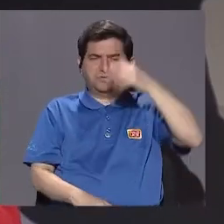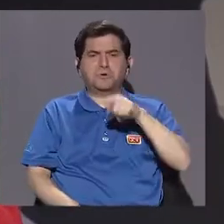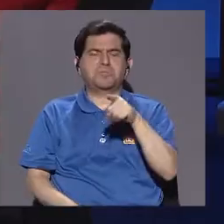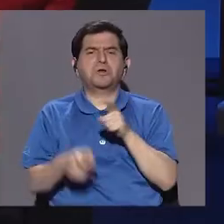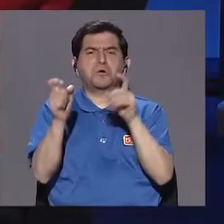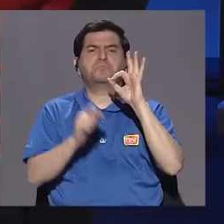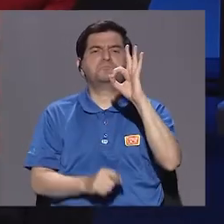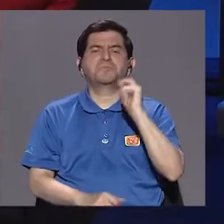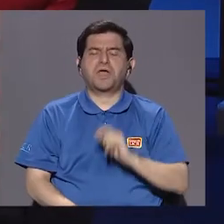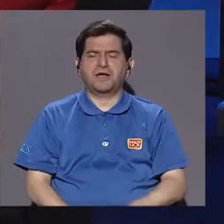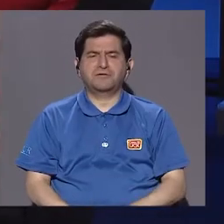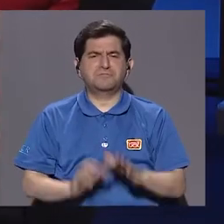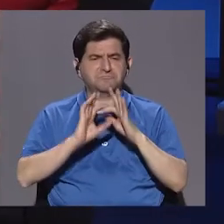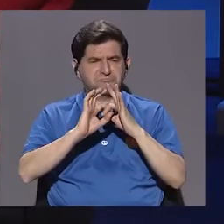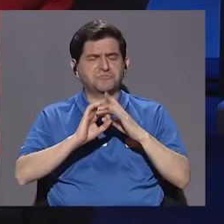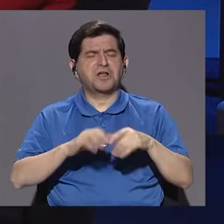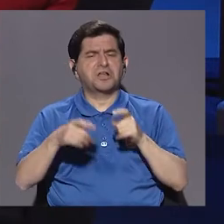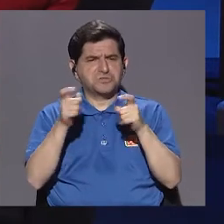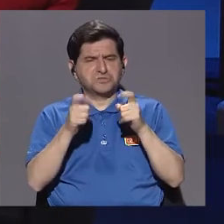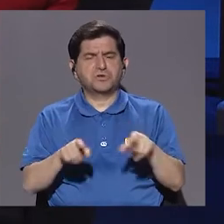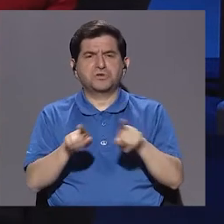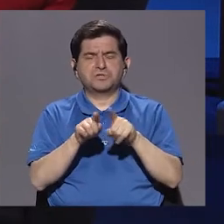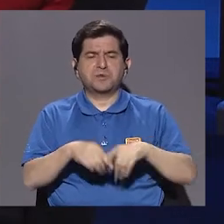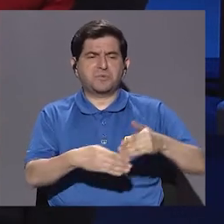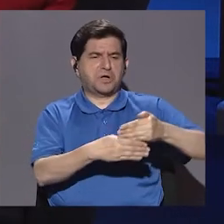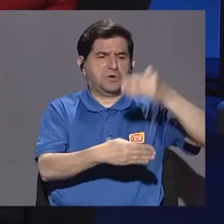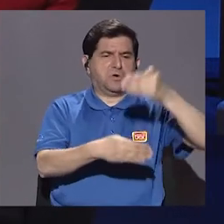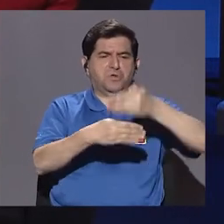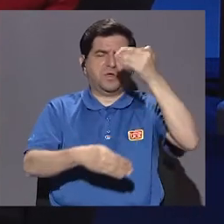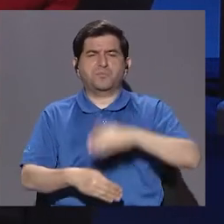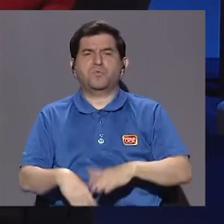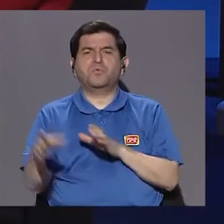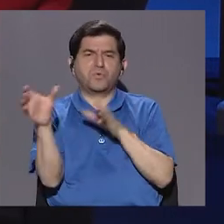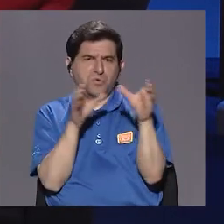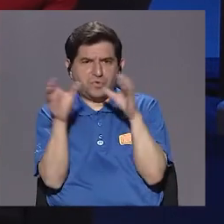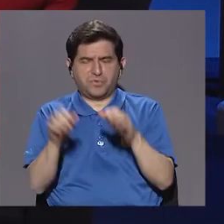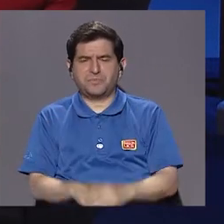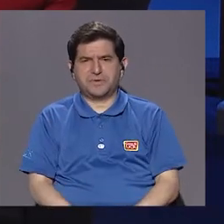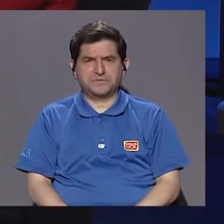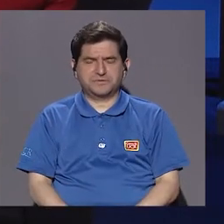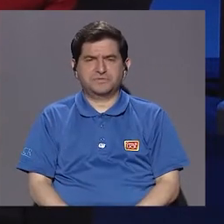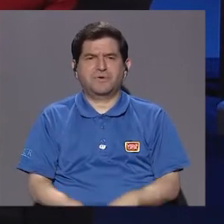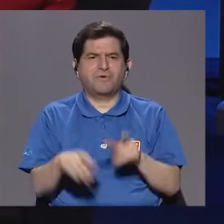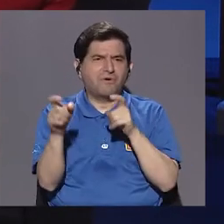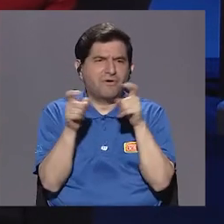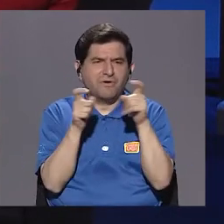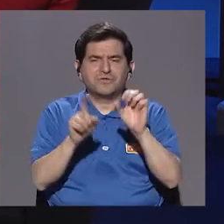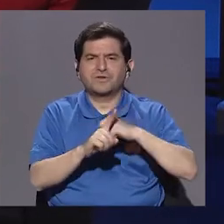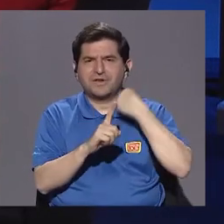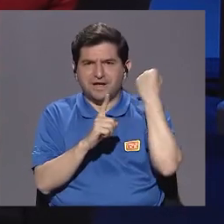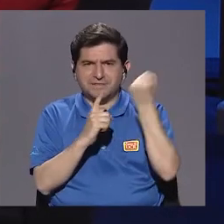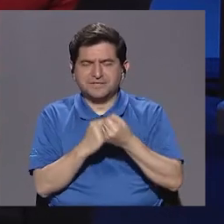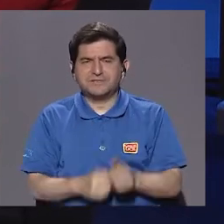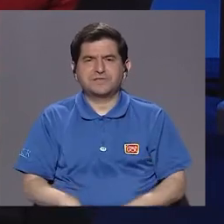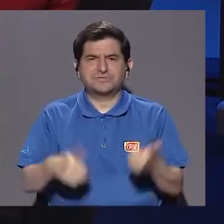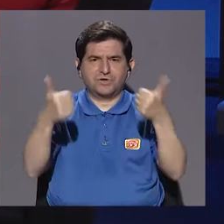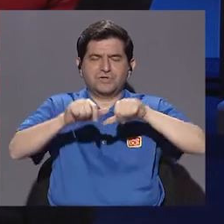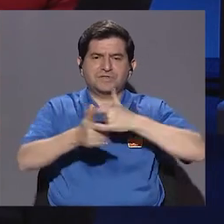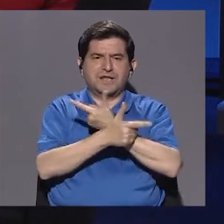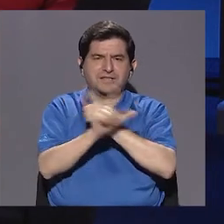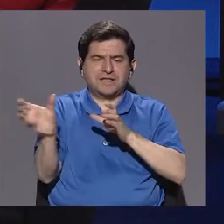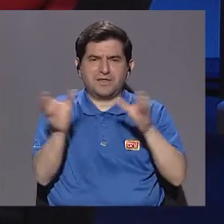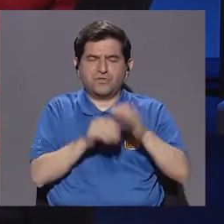ha manejado las relaciones ha manejado el muro ha manejado el comercio ha manejado manejado la situación del tratado de libre comercio